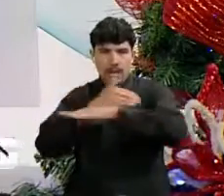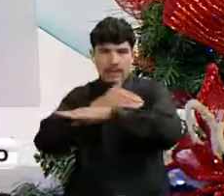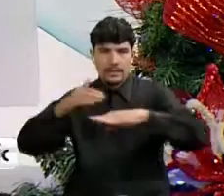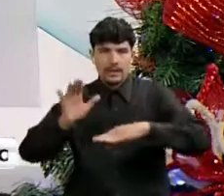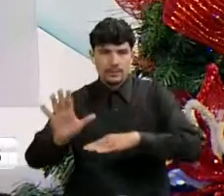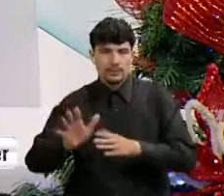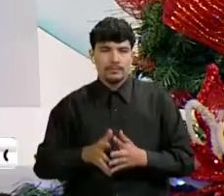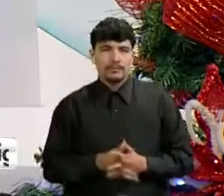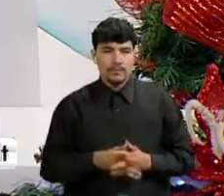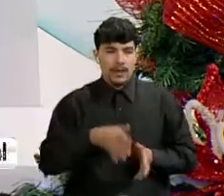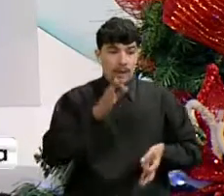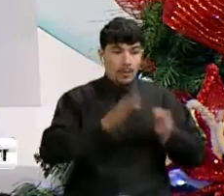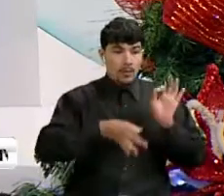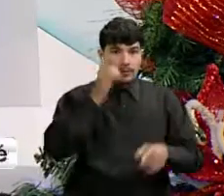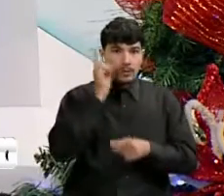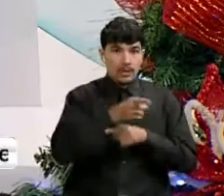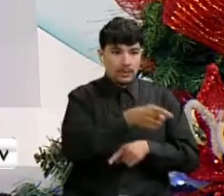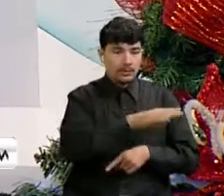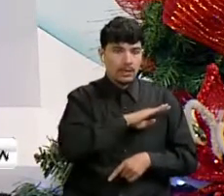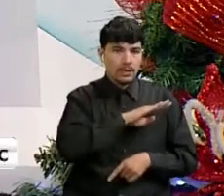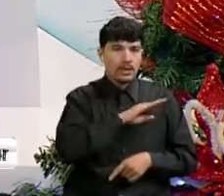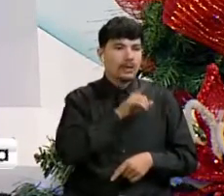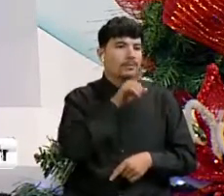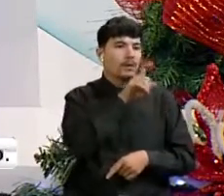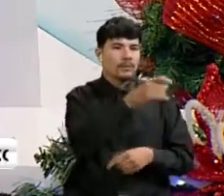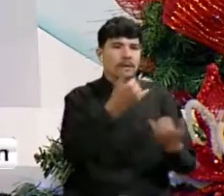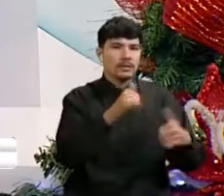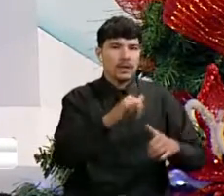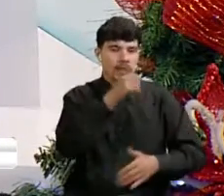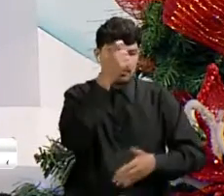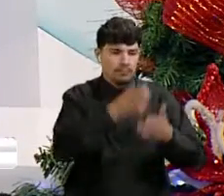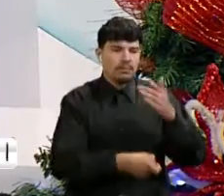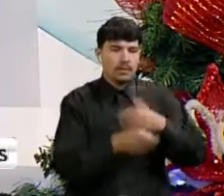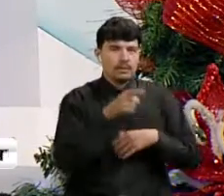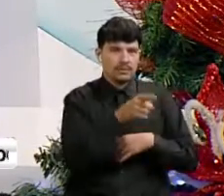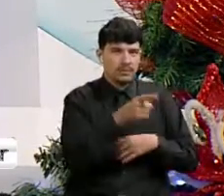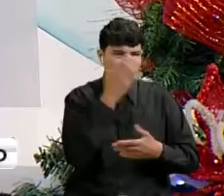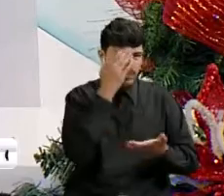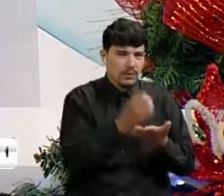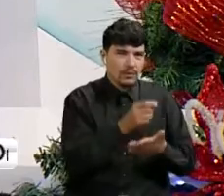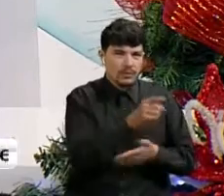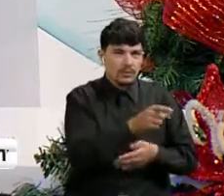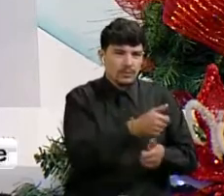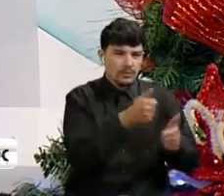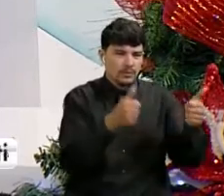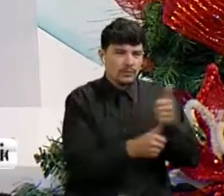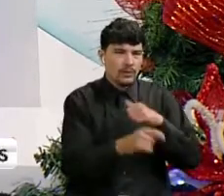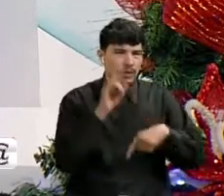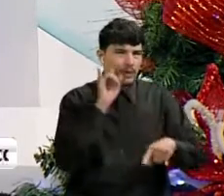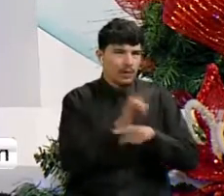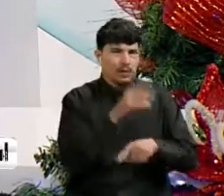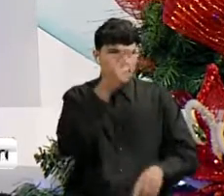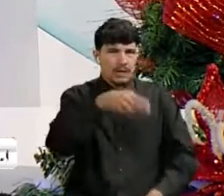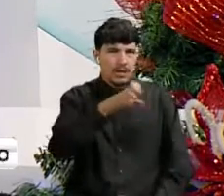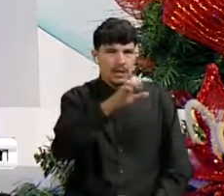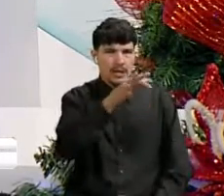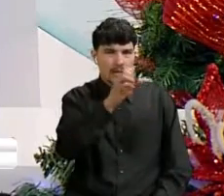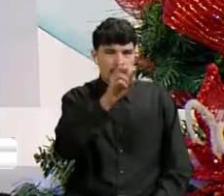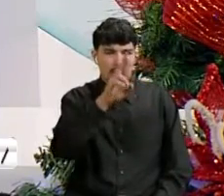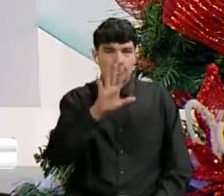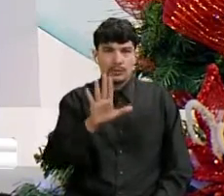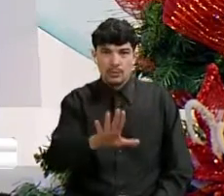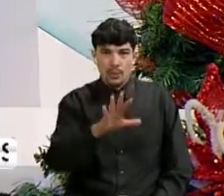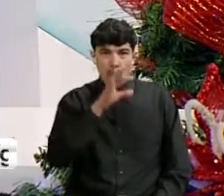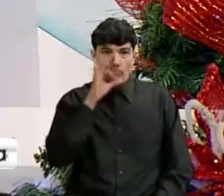y de otra parte un juez le ordenó al alcalde de bucaramanga rectificar sus declaraciones contra el subcontralor héctor noriega el mandatario lo había